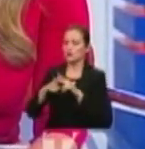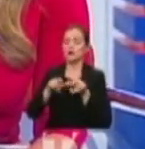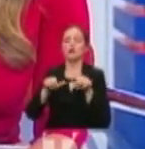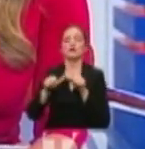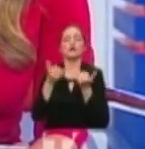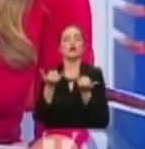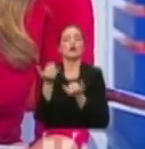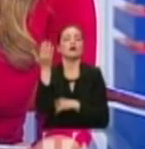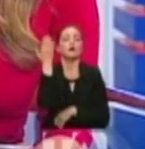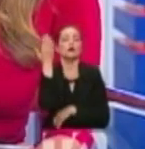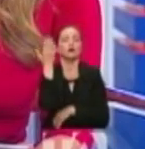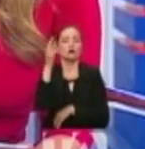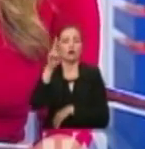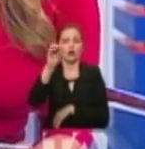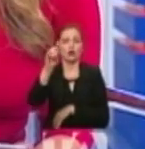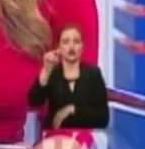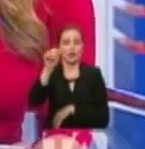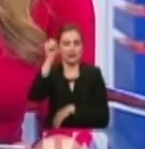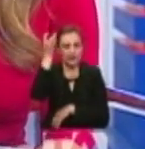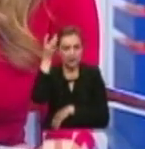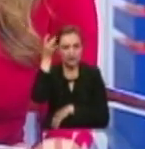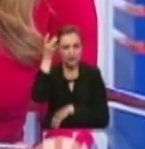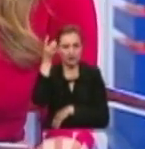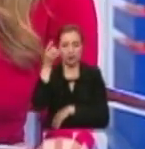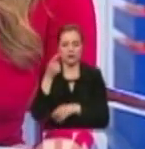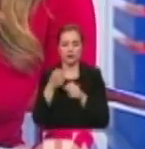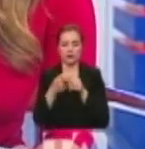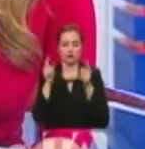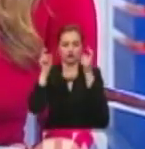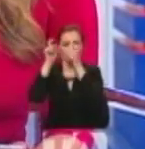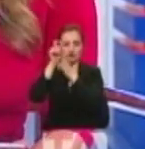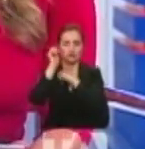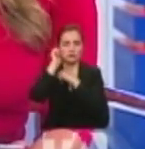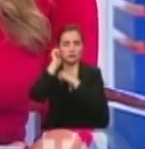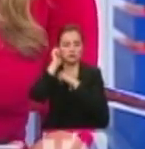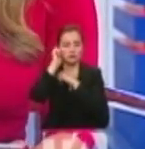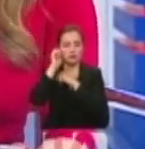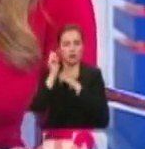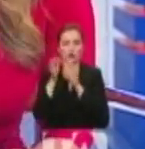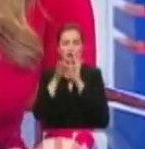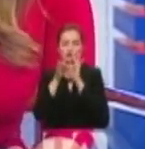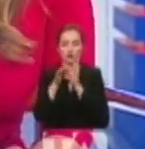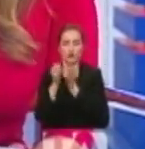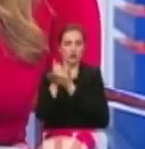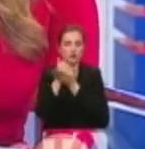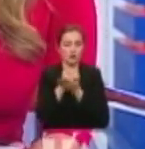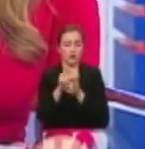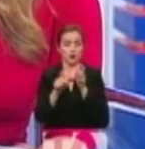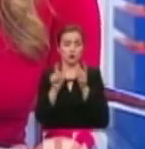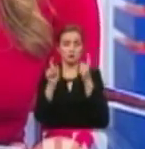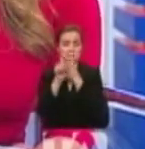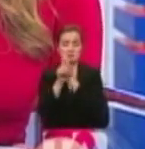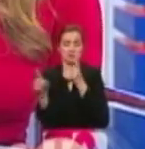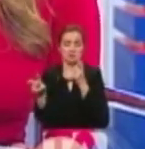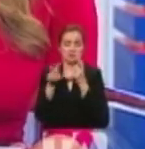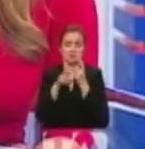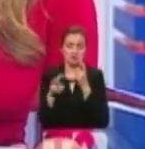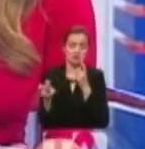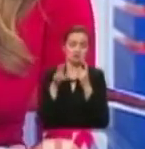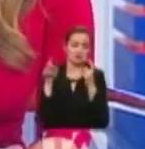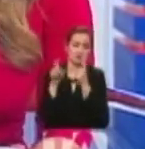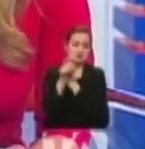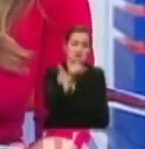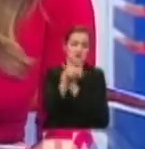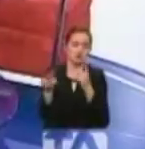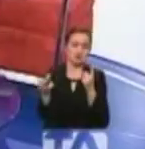del actual alcalde Rodas como, digamos, el Quito Cables, que supuestamente iba a colaborar con la distribución de las personas que